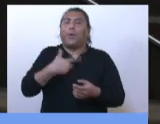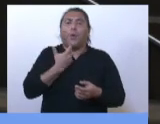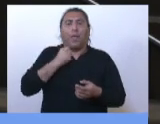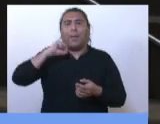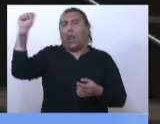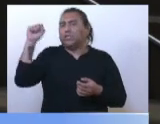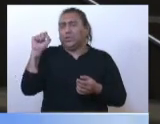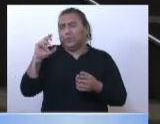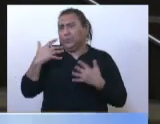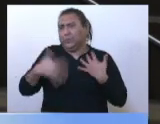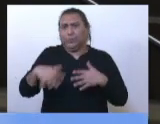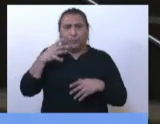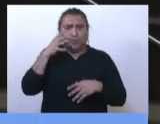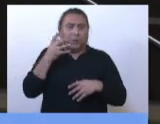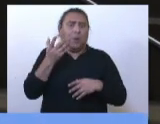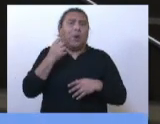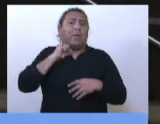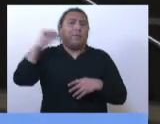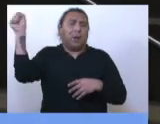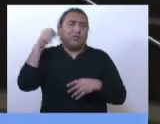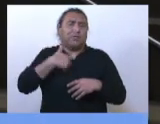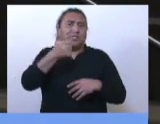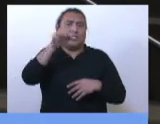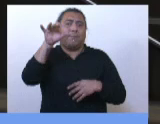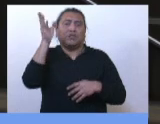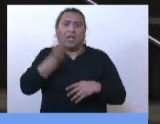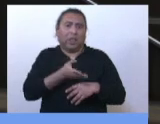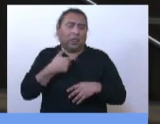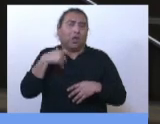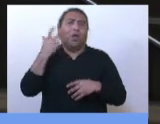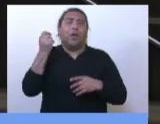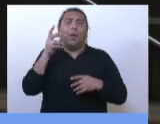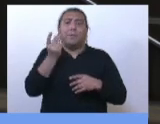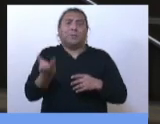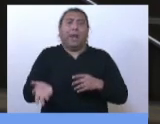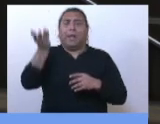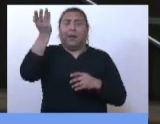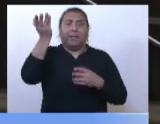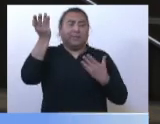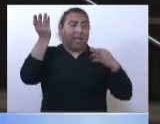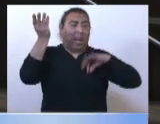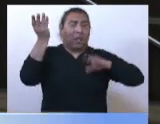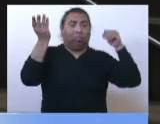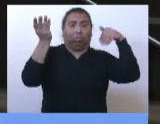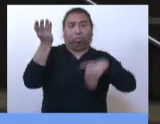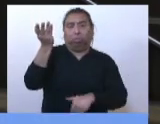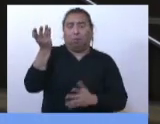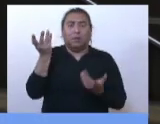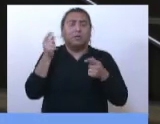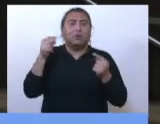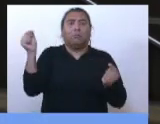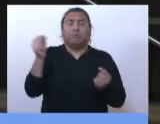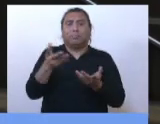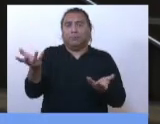o sea una gran ovación del 60 por ciento obviamente los precios para arriba el salario para abajo y eso afectó el